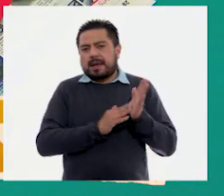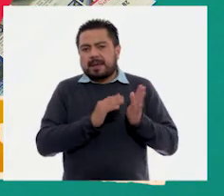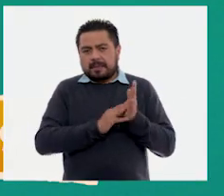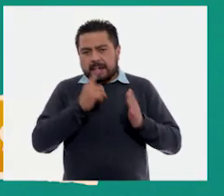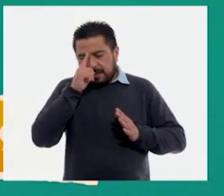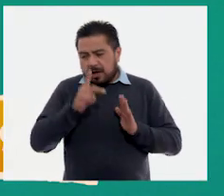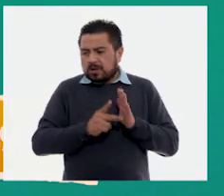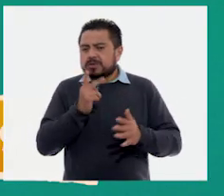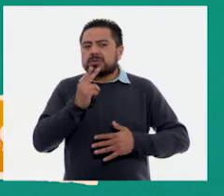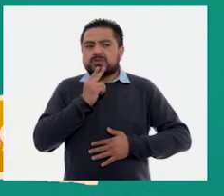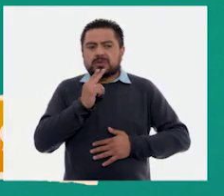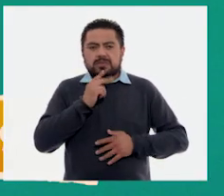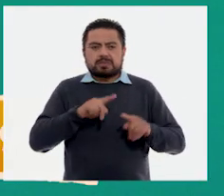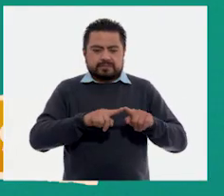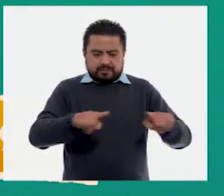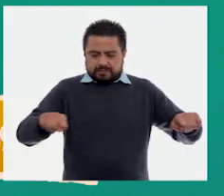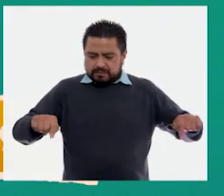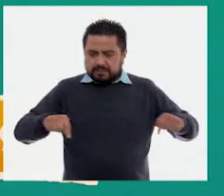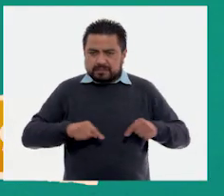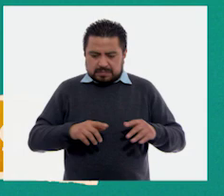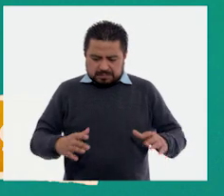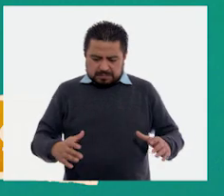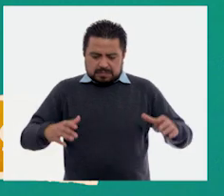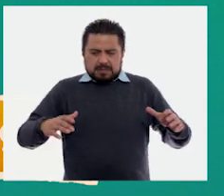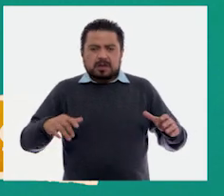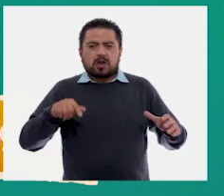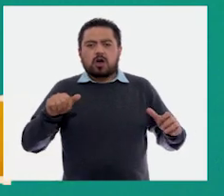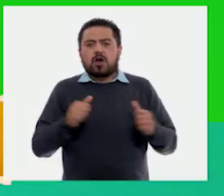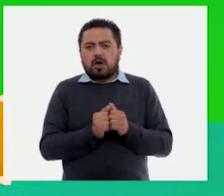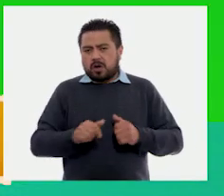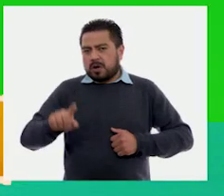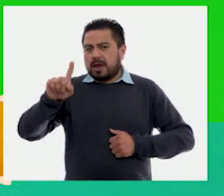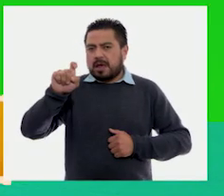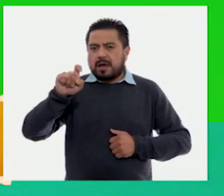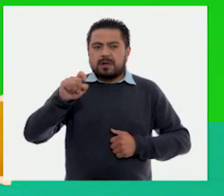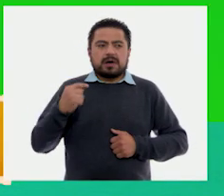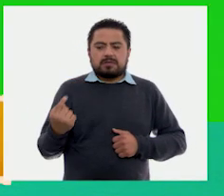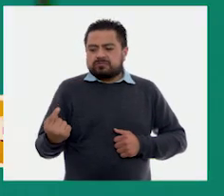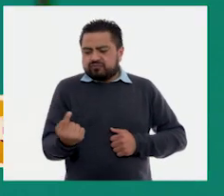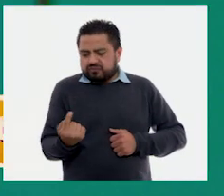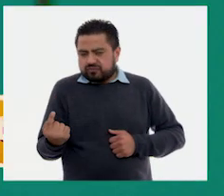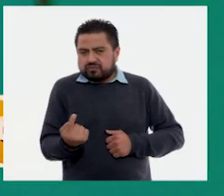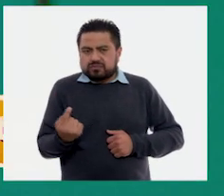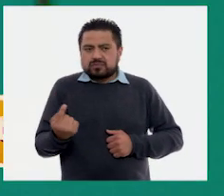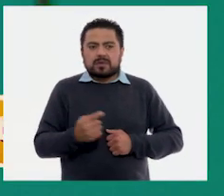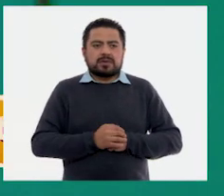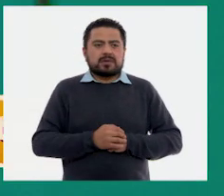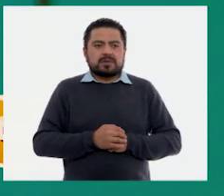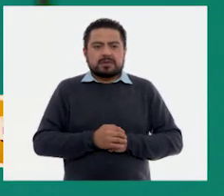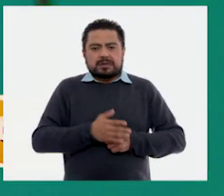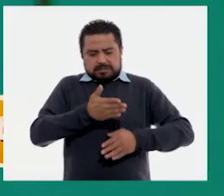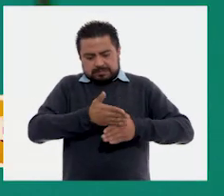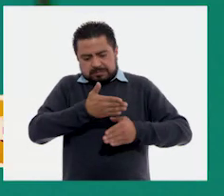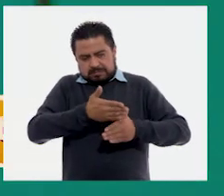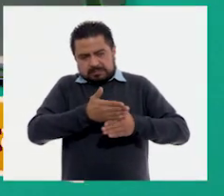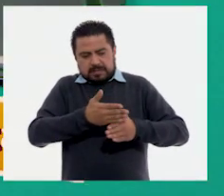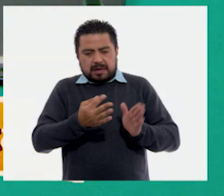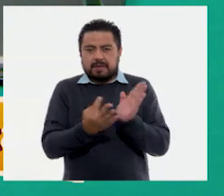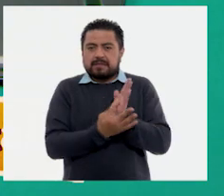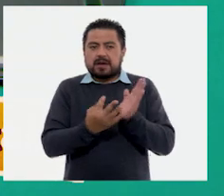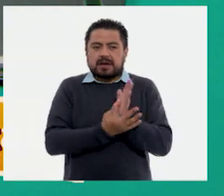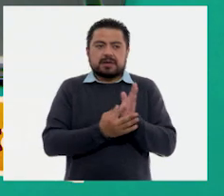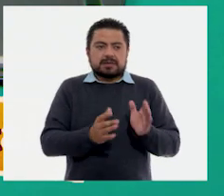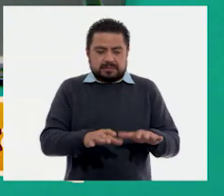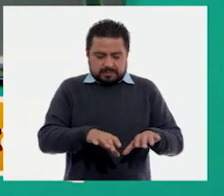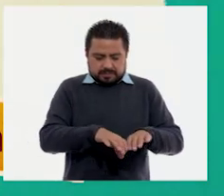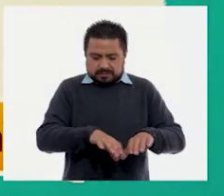reutilizar, tina de plástico o metal mediana con agua, licuadora, espumadera de metal,